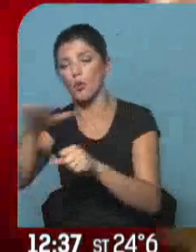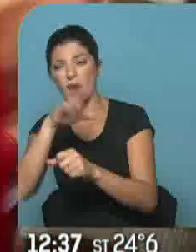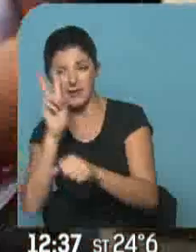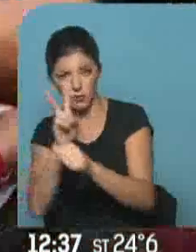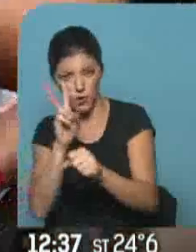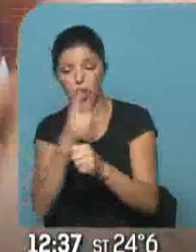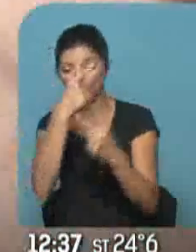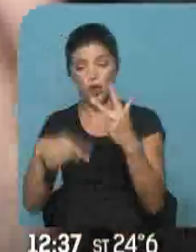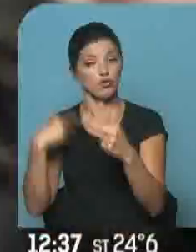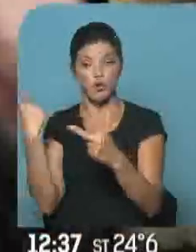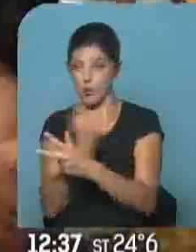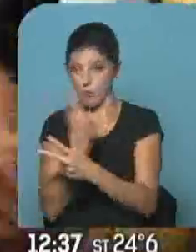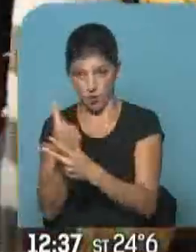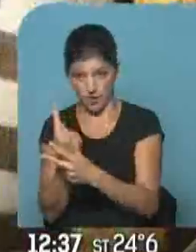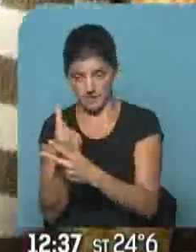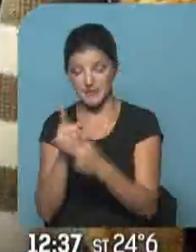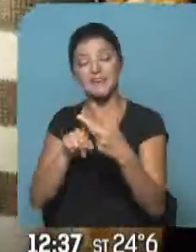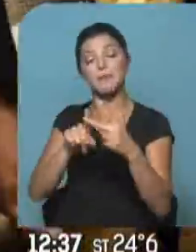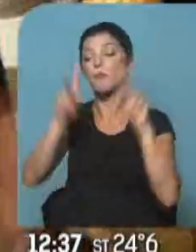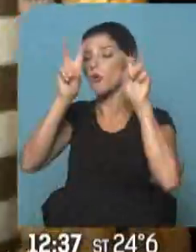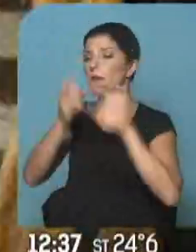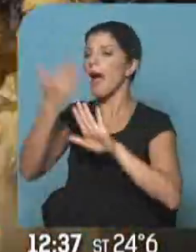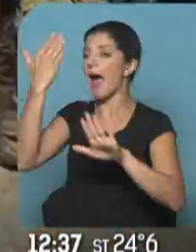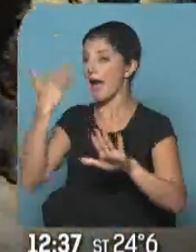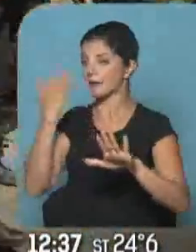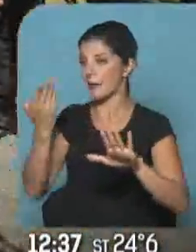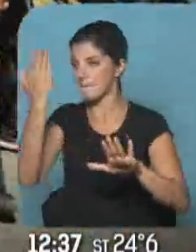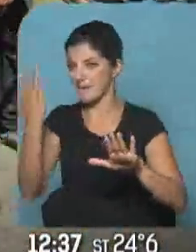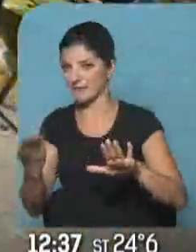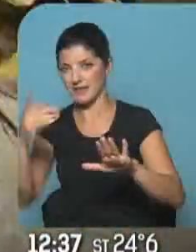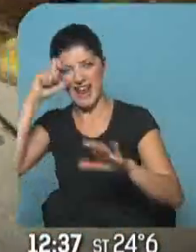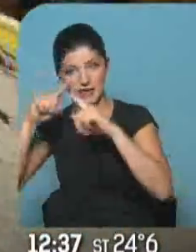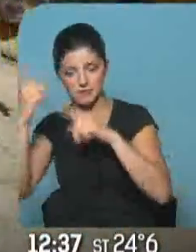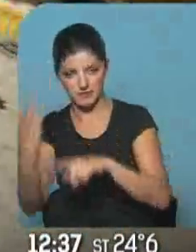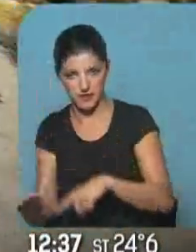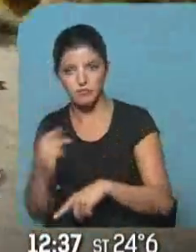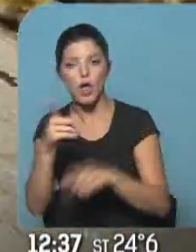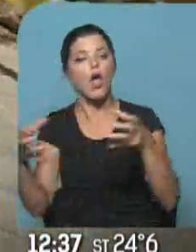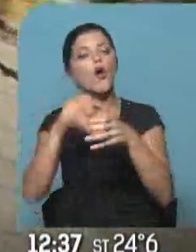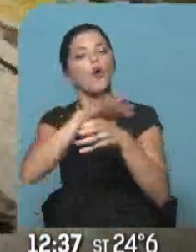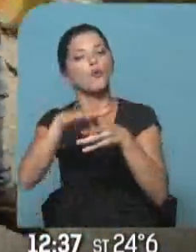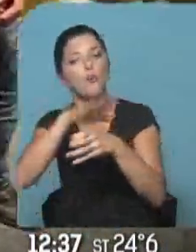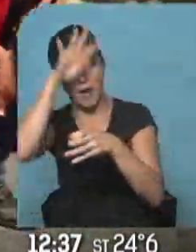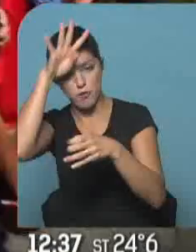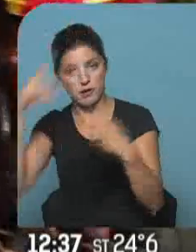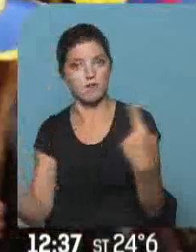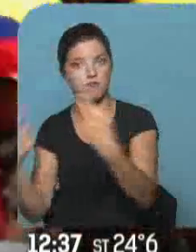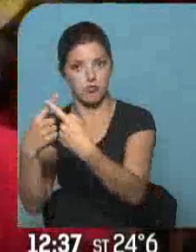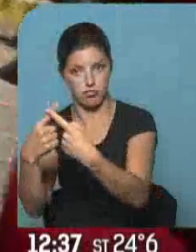Una cuestión que enfrentó en su momento a Correa con grupos aborígenes y ecologistas.